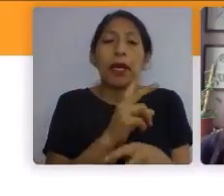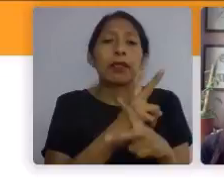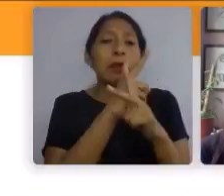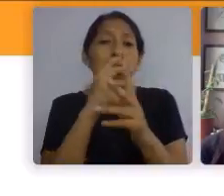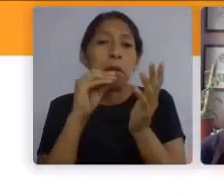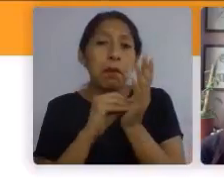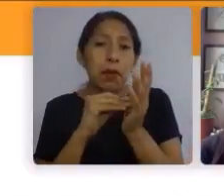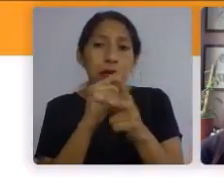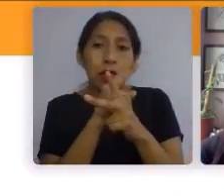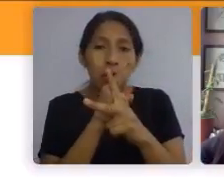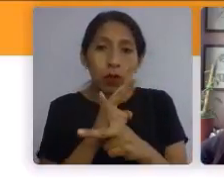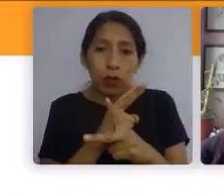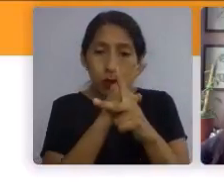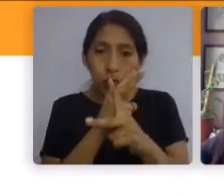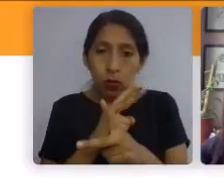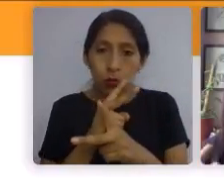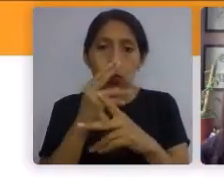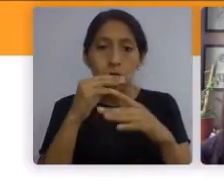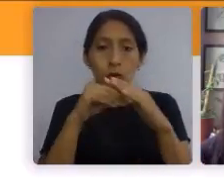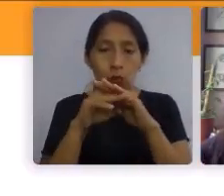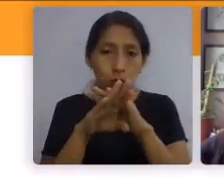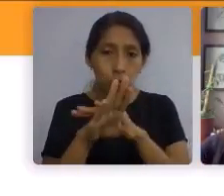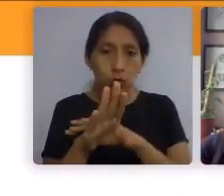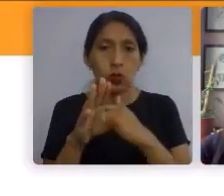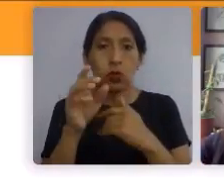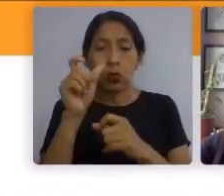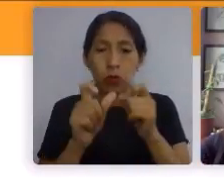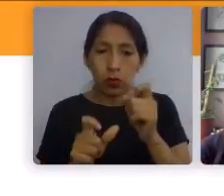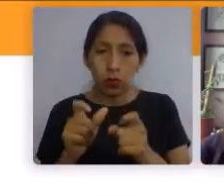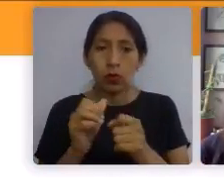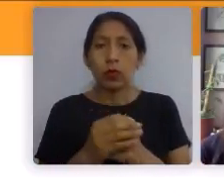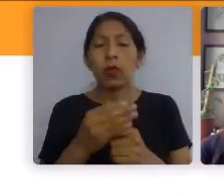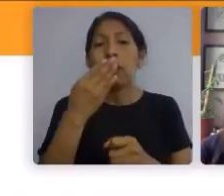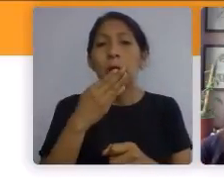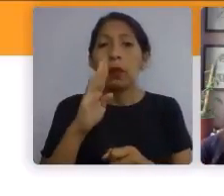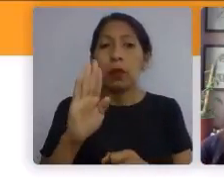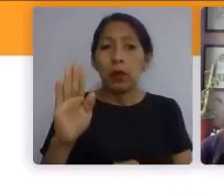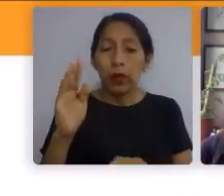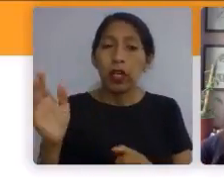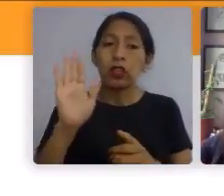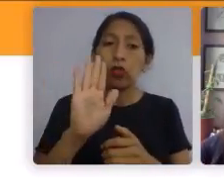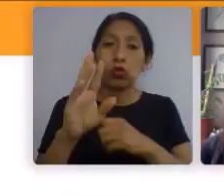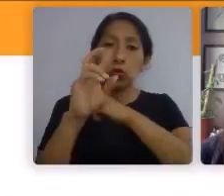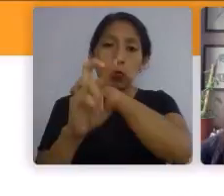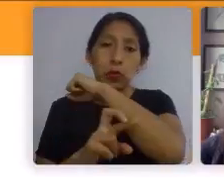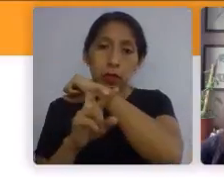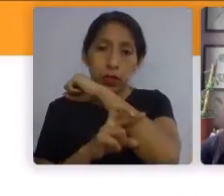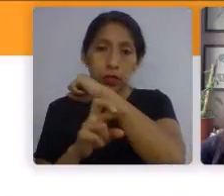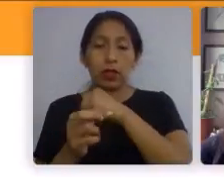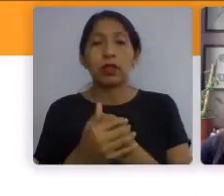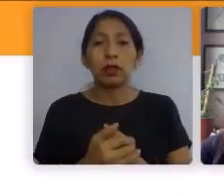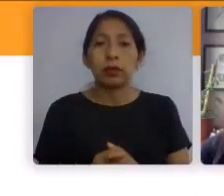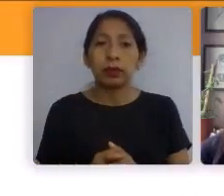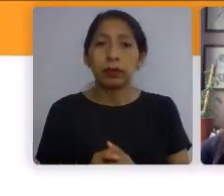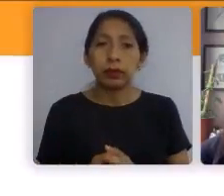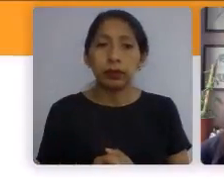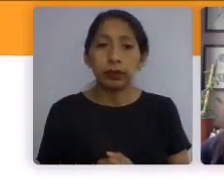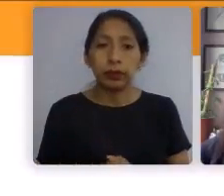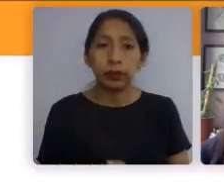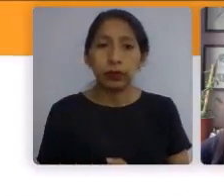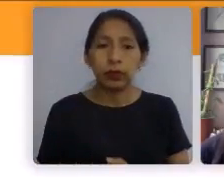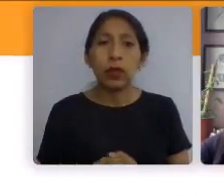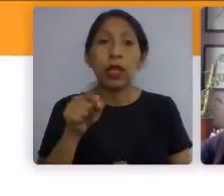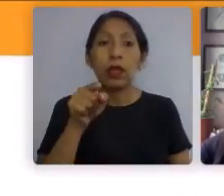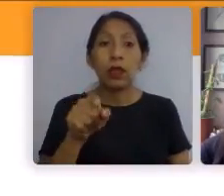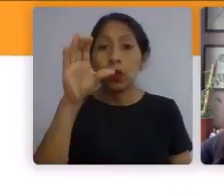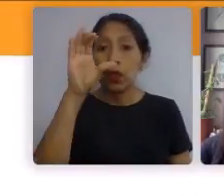al momento de volver a ingresar a esta persona, este alemán, a su país. Y justamente se busca